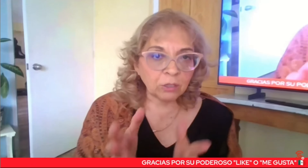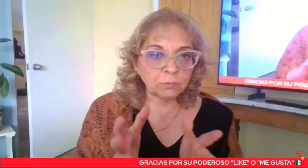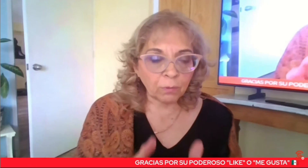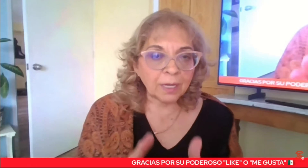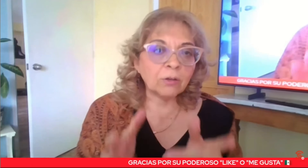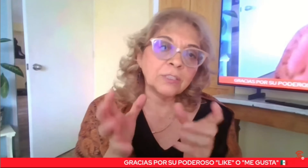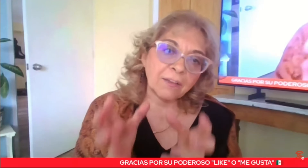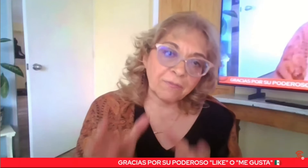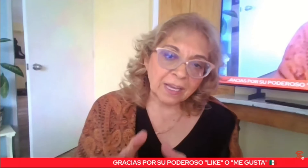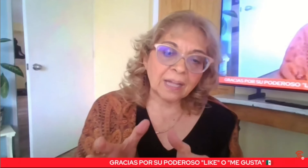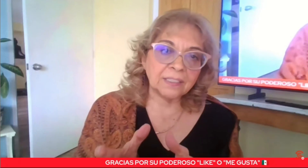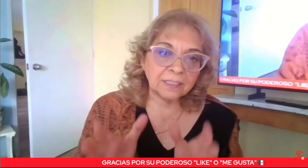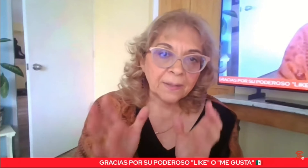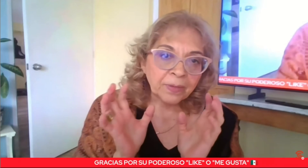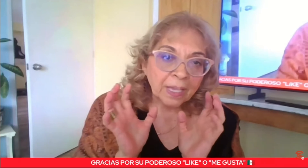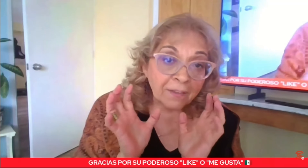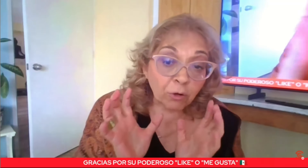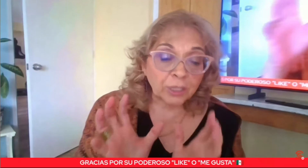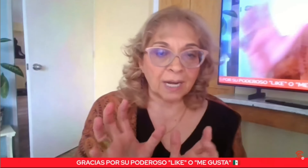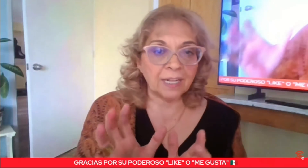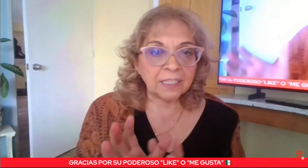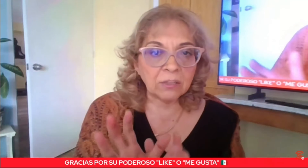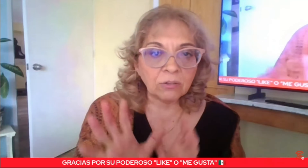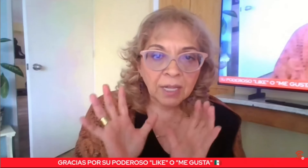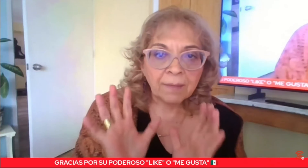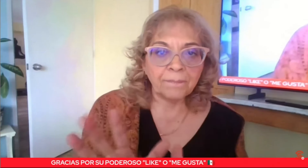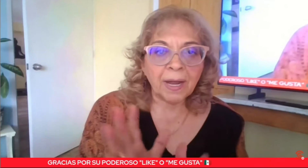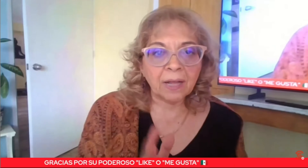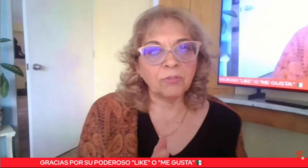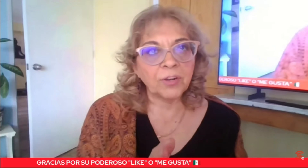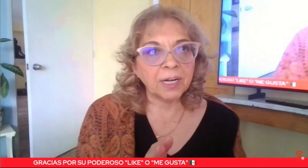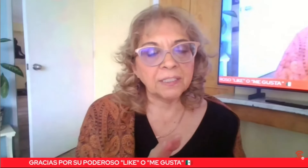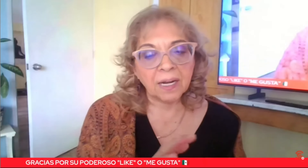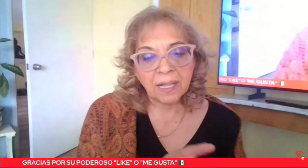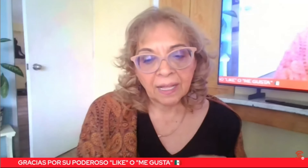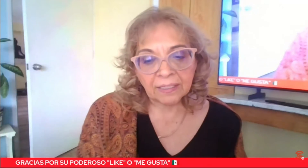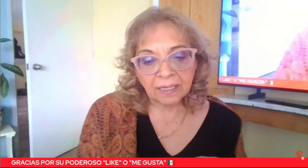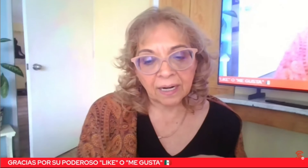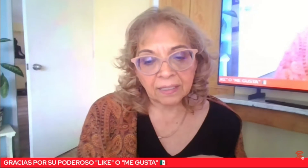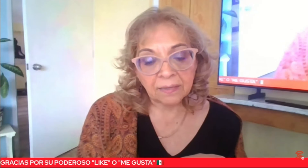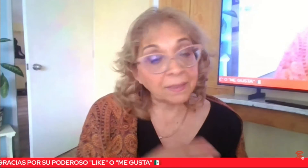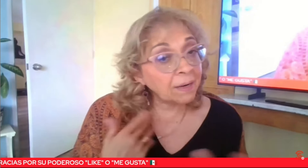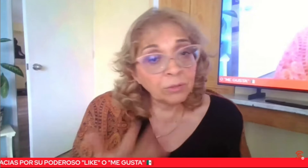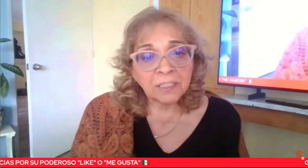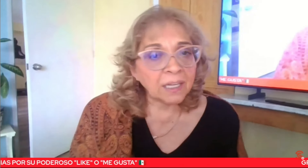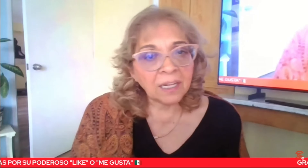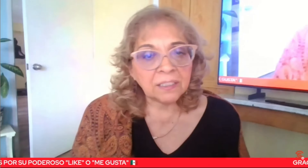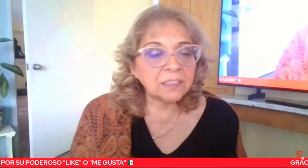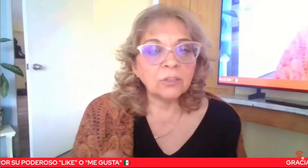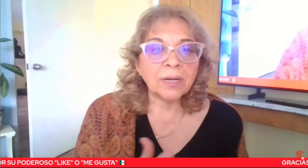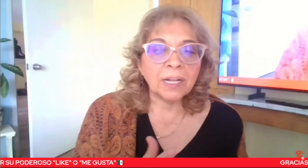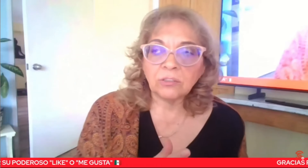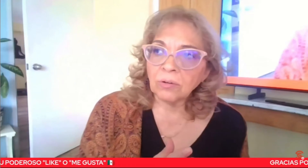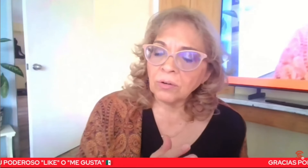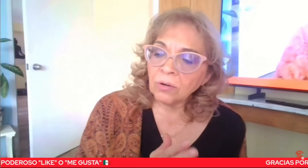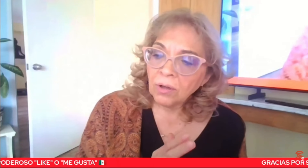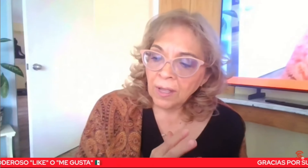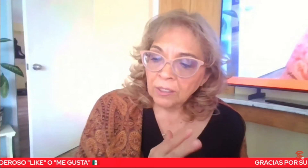medios públicos eficaces y fortalecidos para contrarrestar esta narrativa. Tenemos que seguir insistiendo en